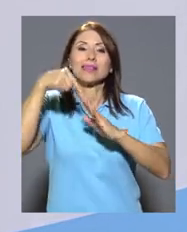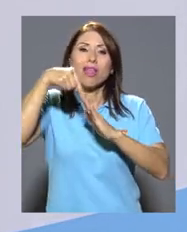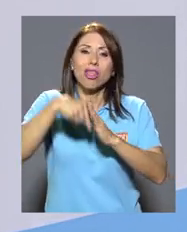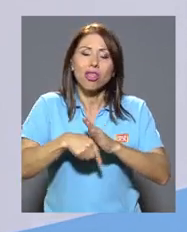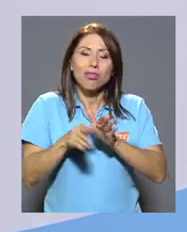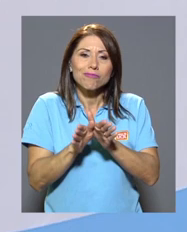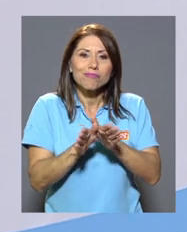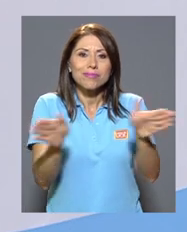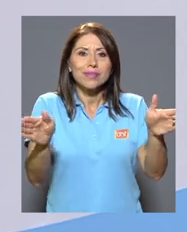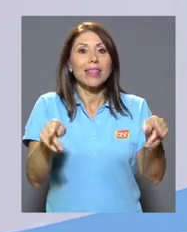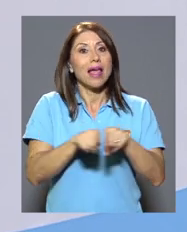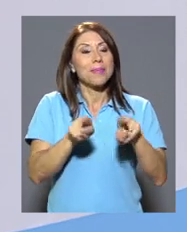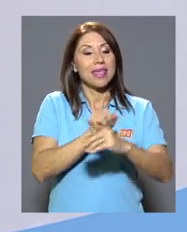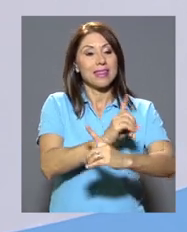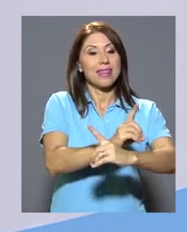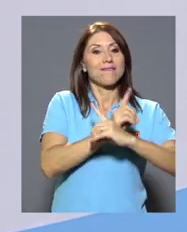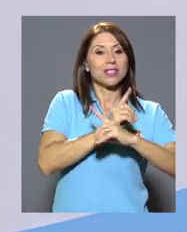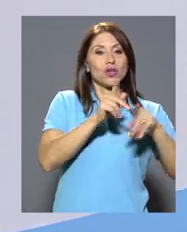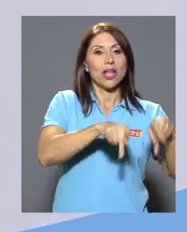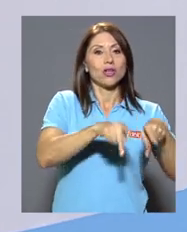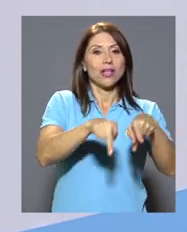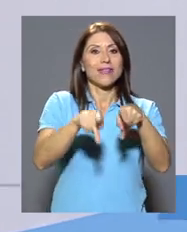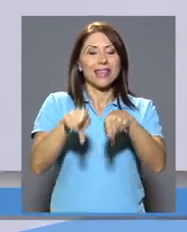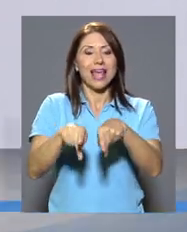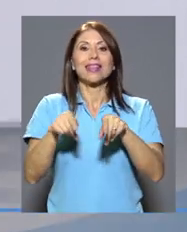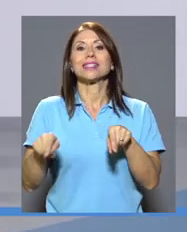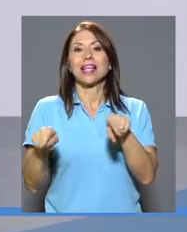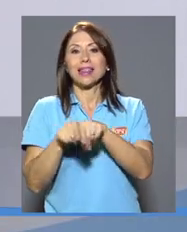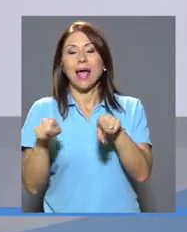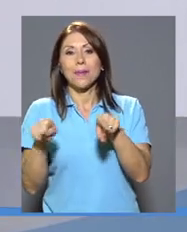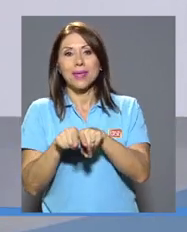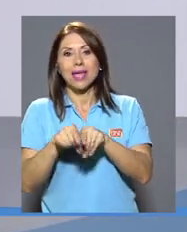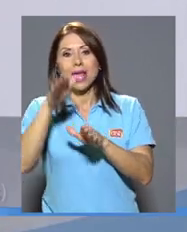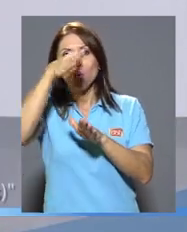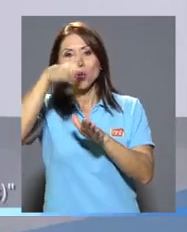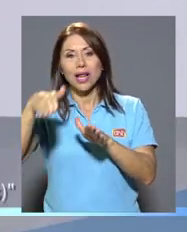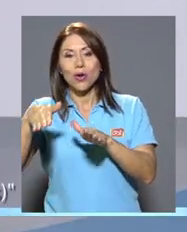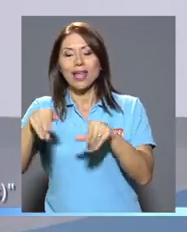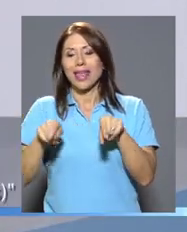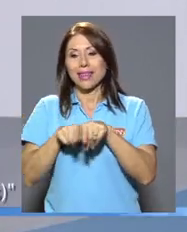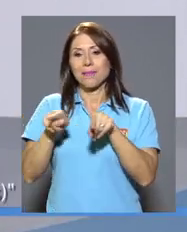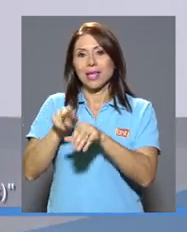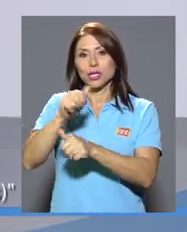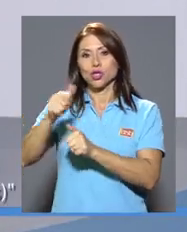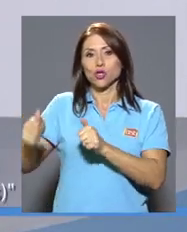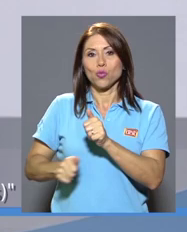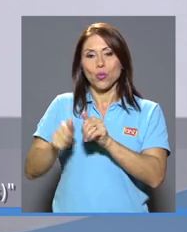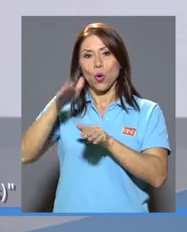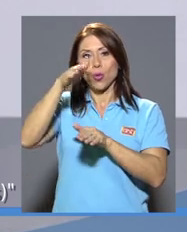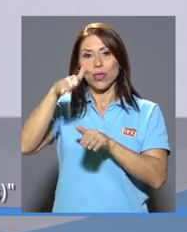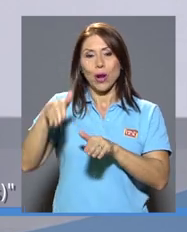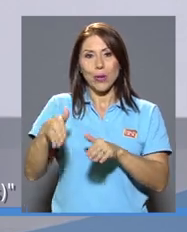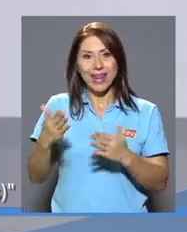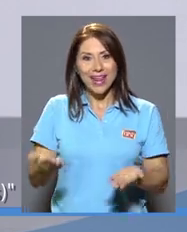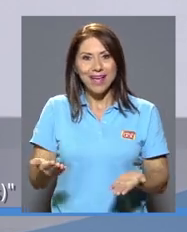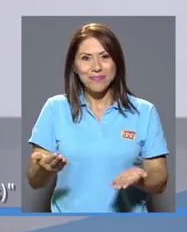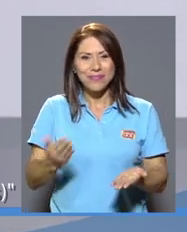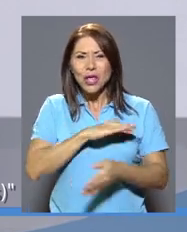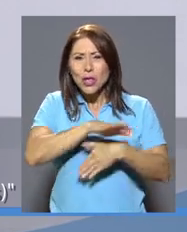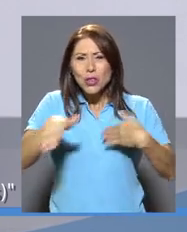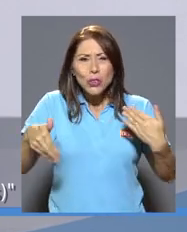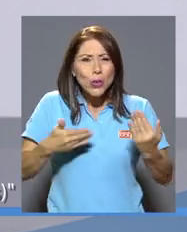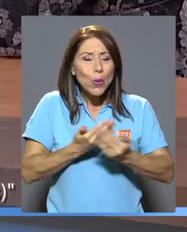y los habitantes contraloría contraloría subcontraloría de la república todo es el